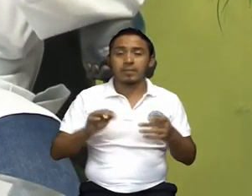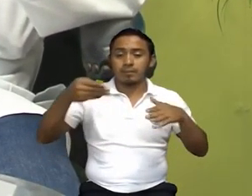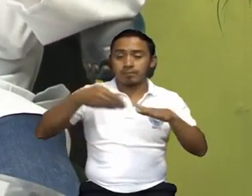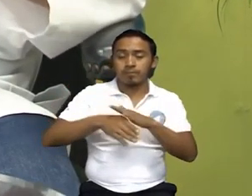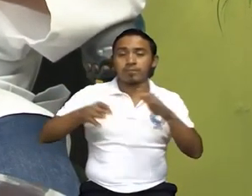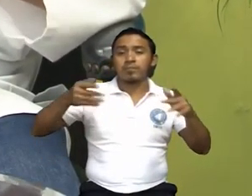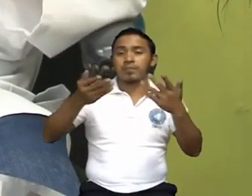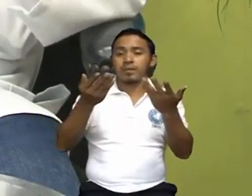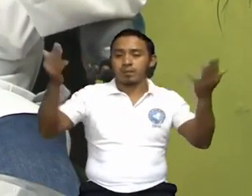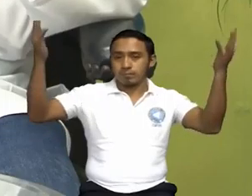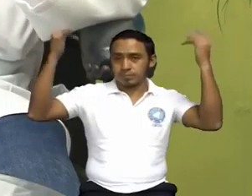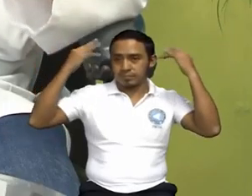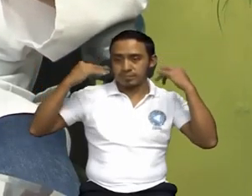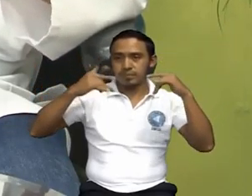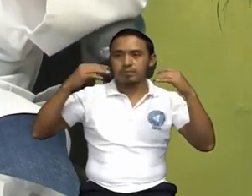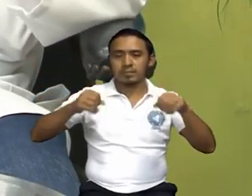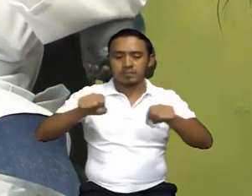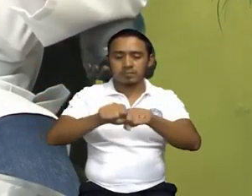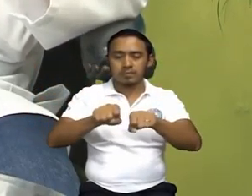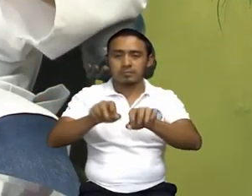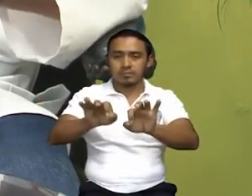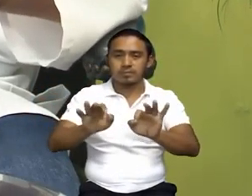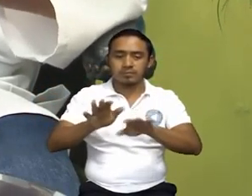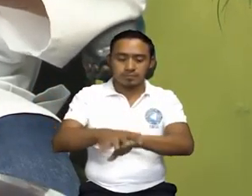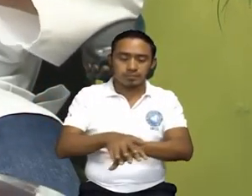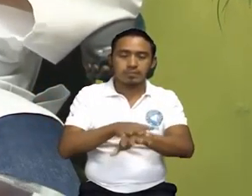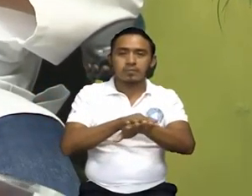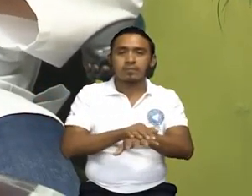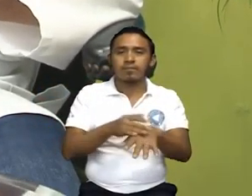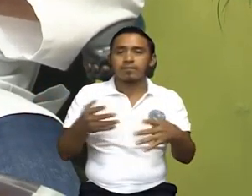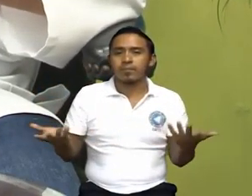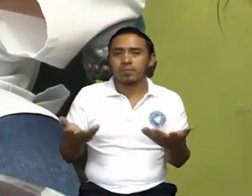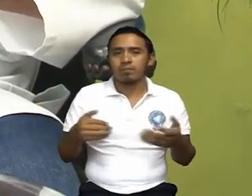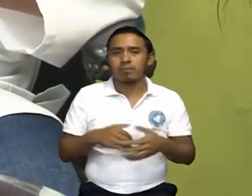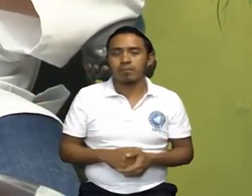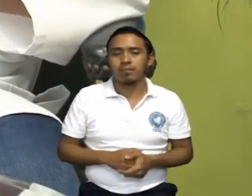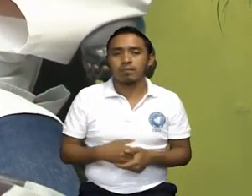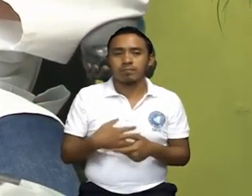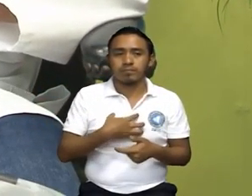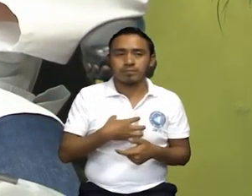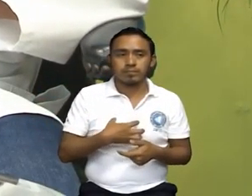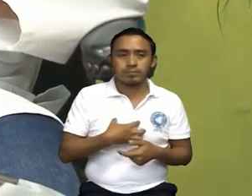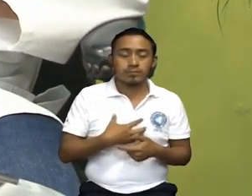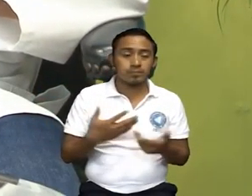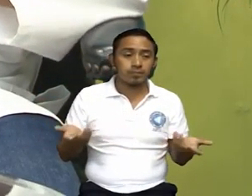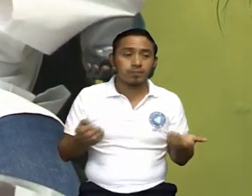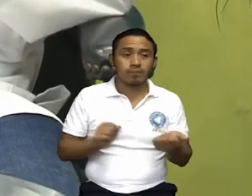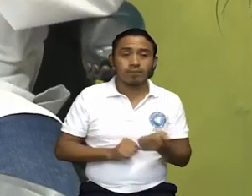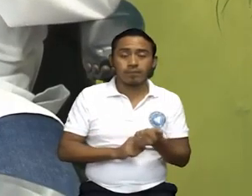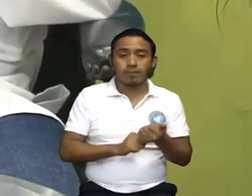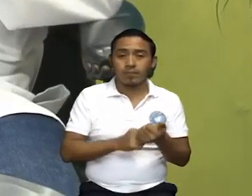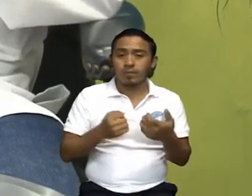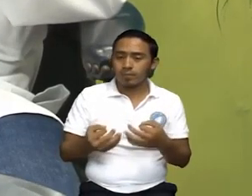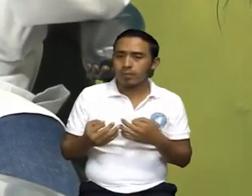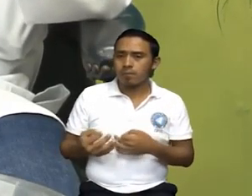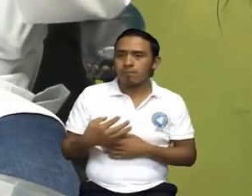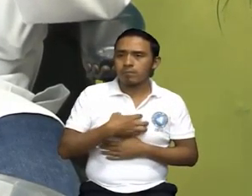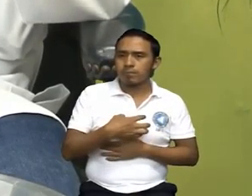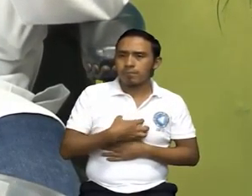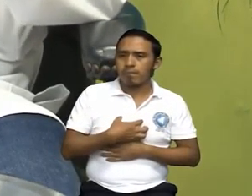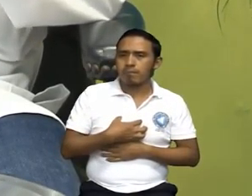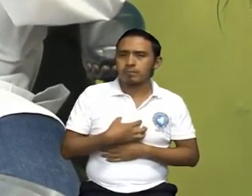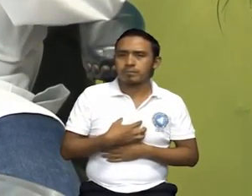que salen del baño con un calzado adecuado, que no se vayan a resbalar, y como les dije, tener el lugar donde él va a transitar